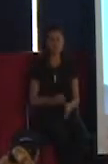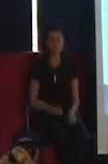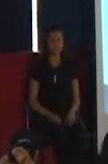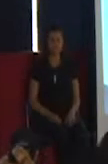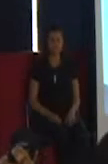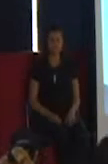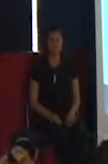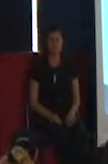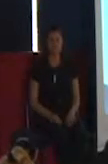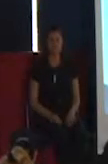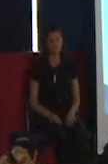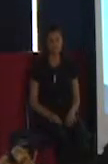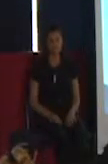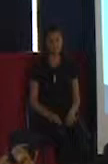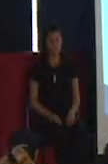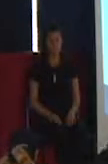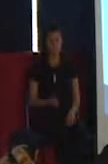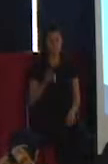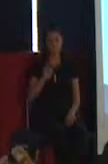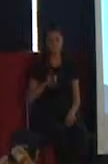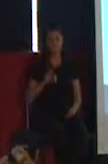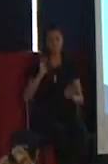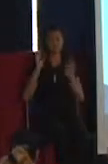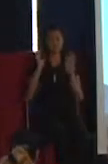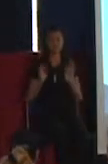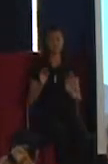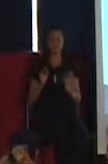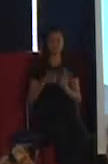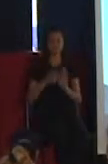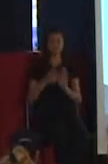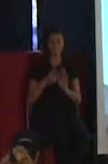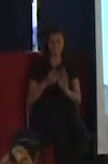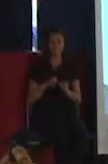una calidad esa prestación a la salud.